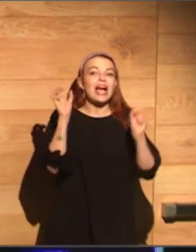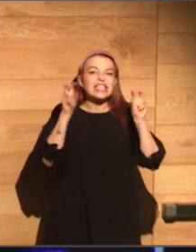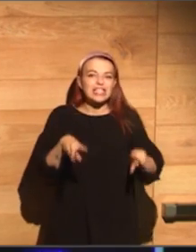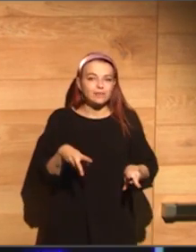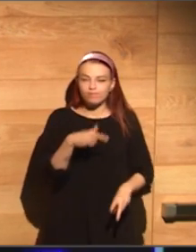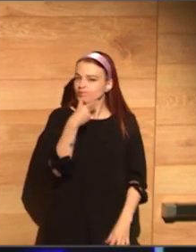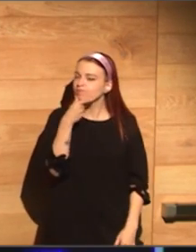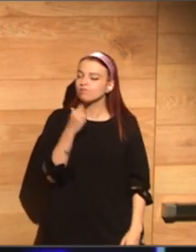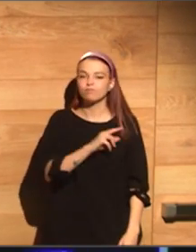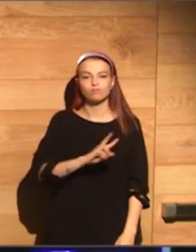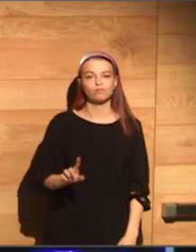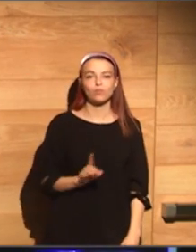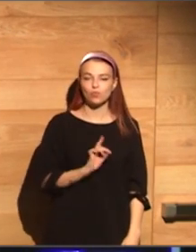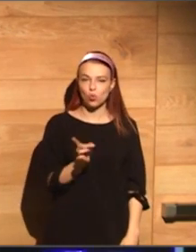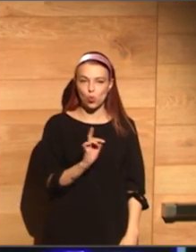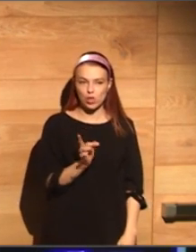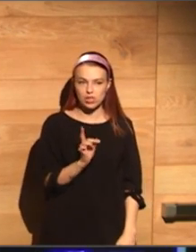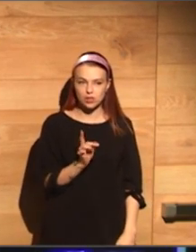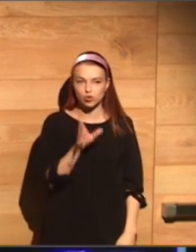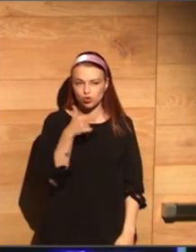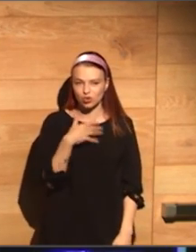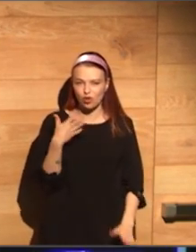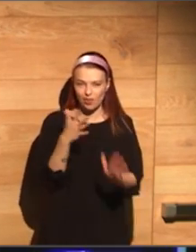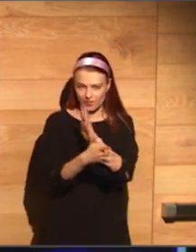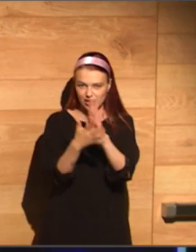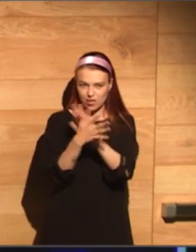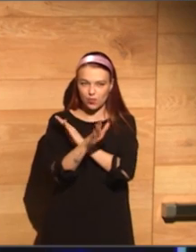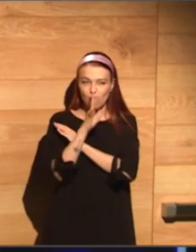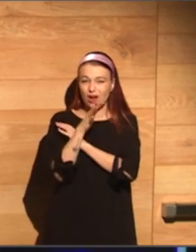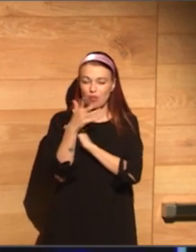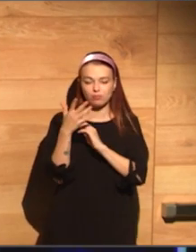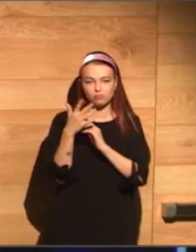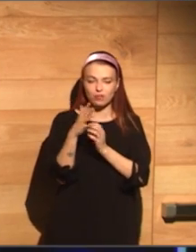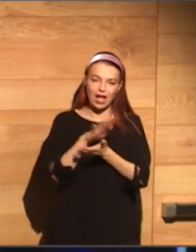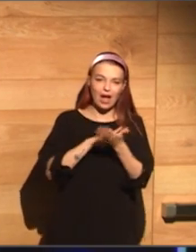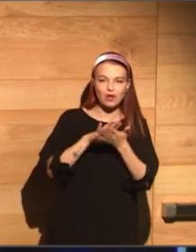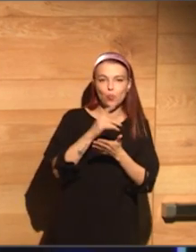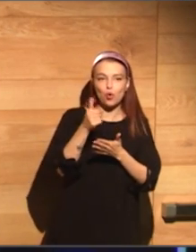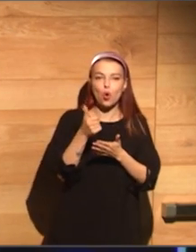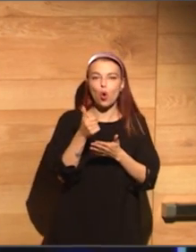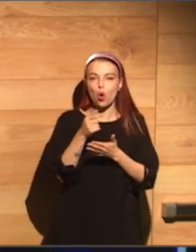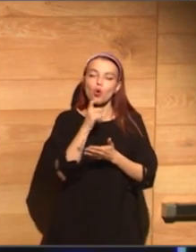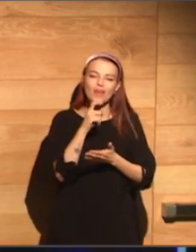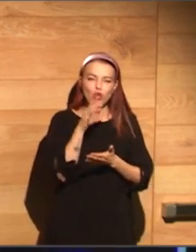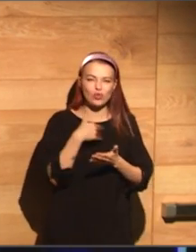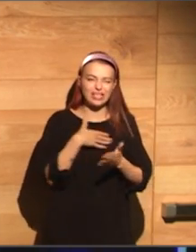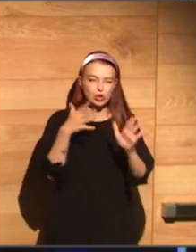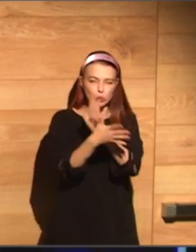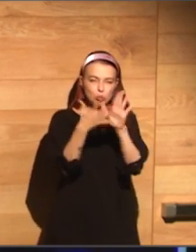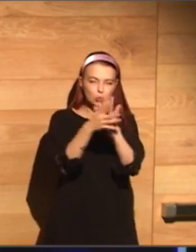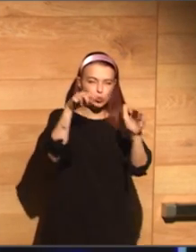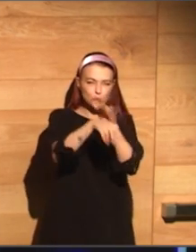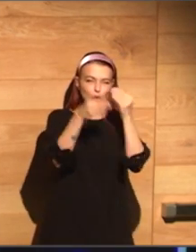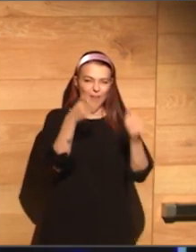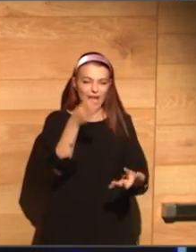curioso, pero voy a tratar de definir, porque me voy a meter en terrenos escabrosos, entonces voy a tratar de definir las cosas bien para que nada suene vale, de forma... Vale, sí, pero